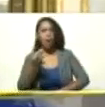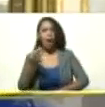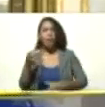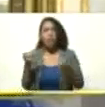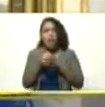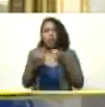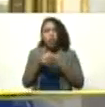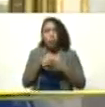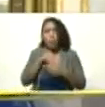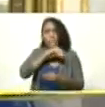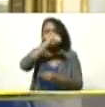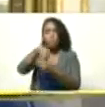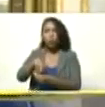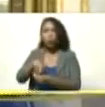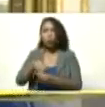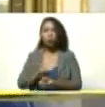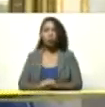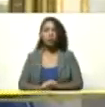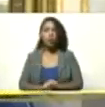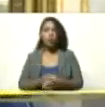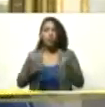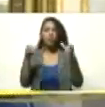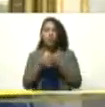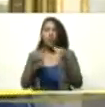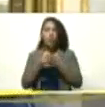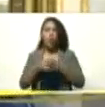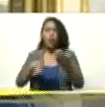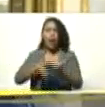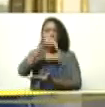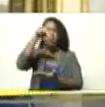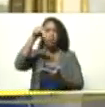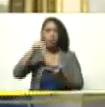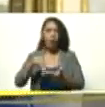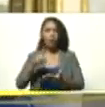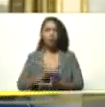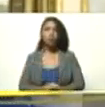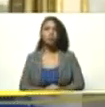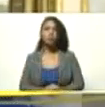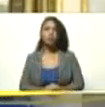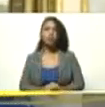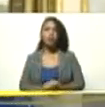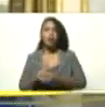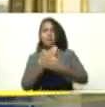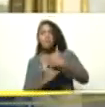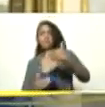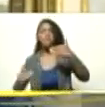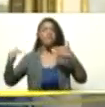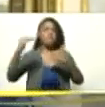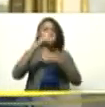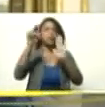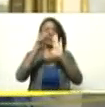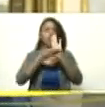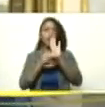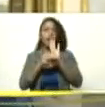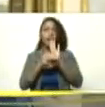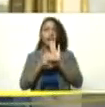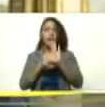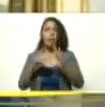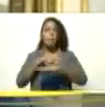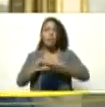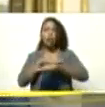colonialismo. Una comisión nacional del más alto nivel. Ernesto